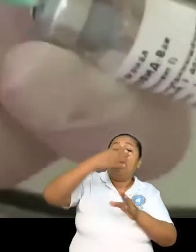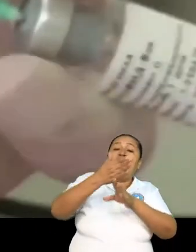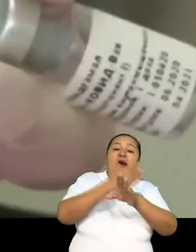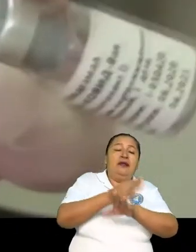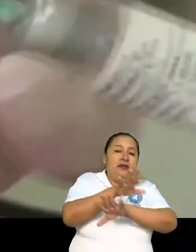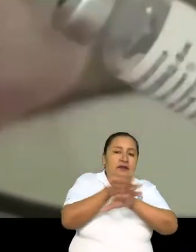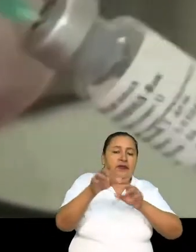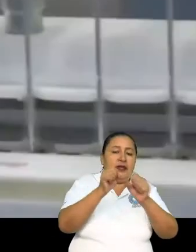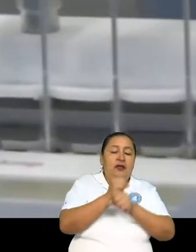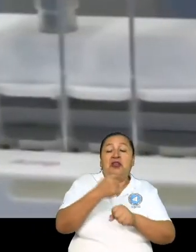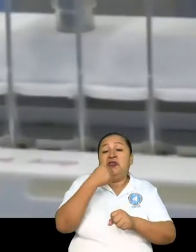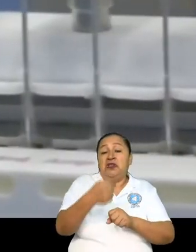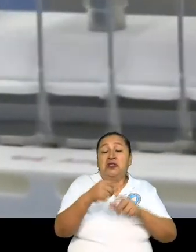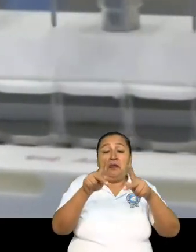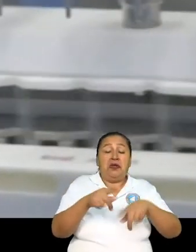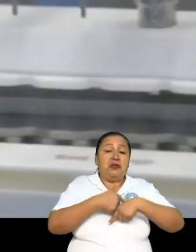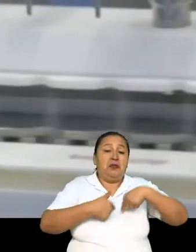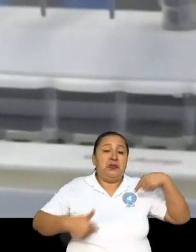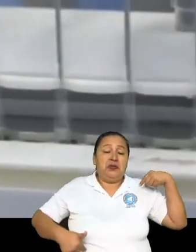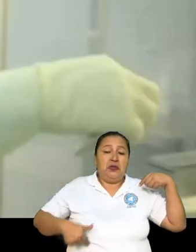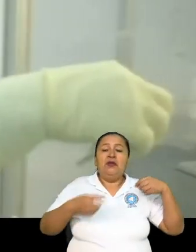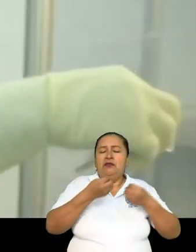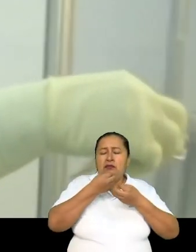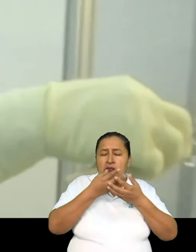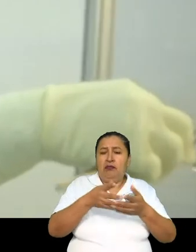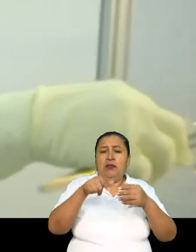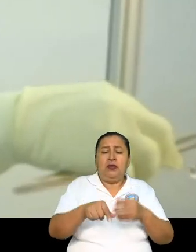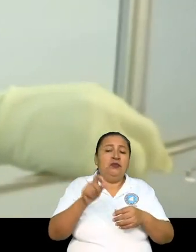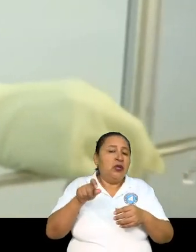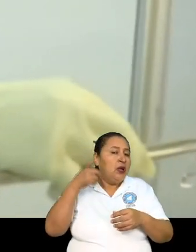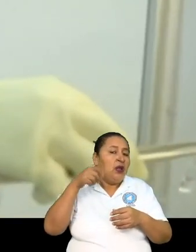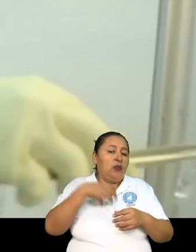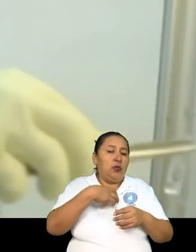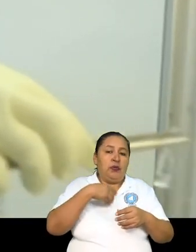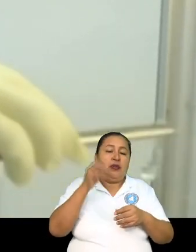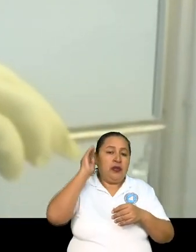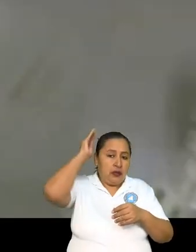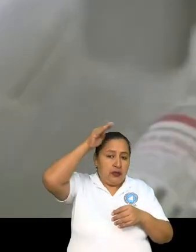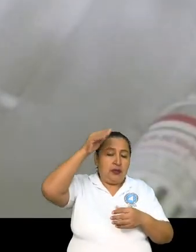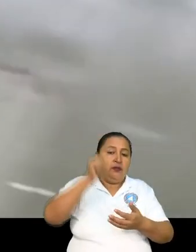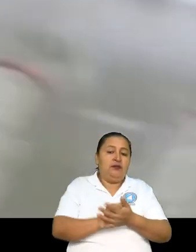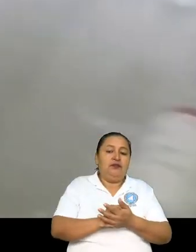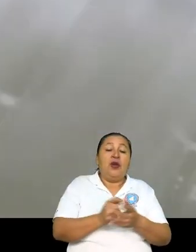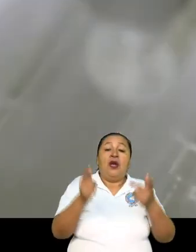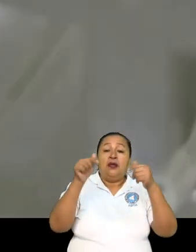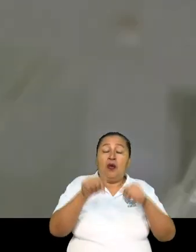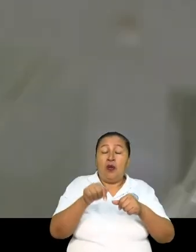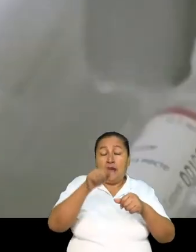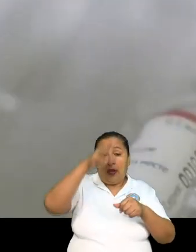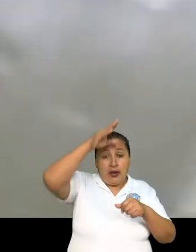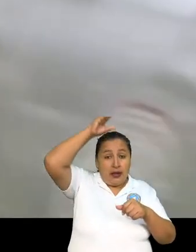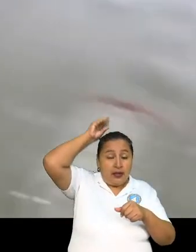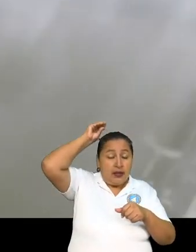año, recalcó el mandatario en declaraciones a una radio local. Hasta el momento, Argentina